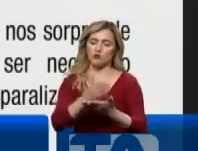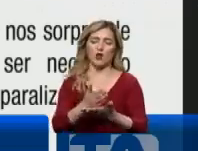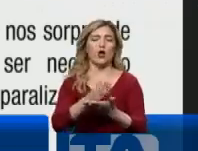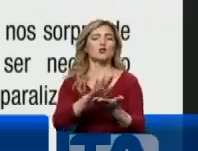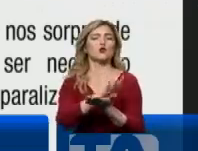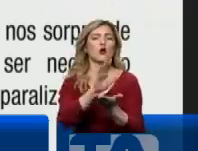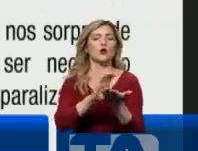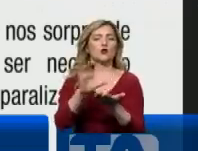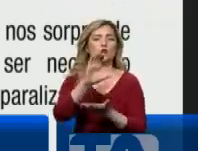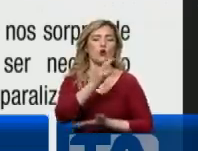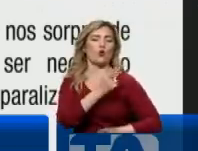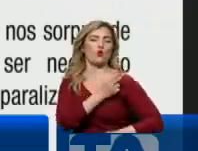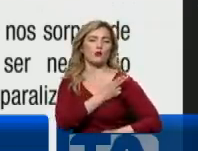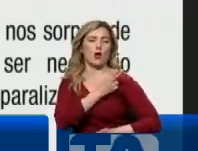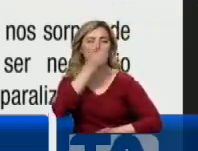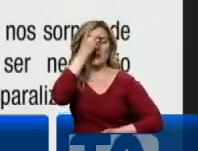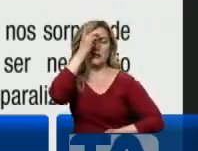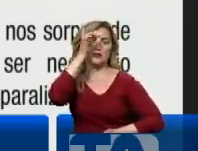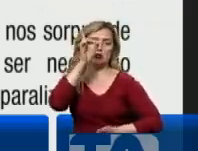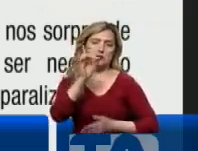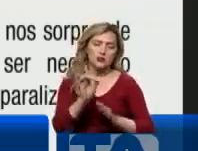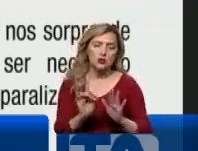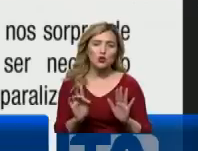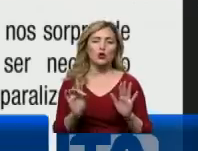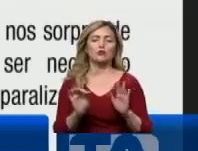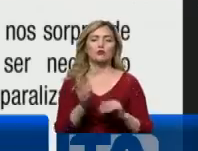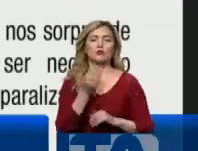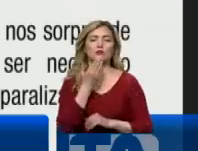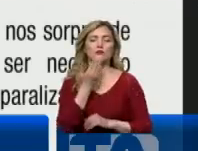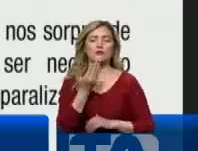colegios, universidades decidirán cómo